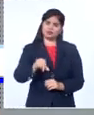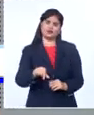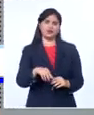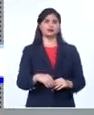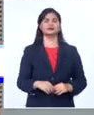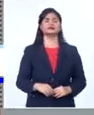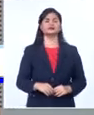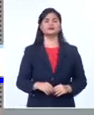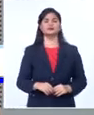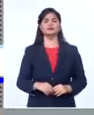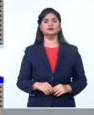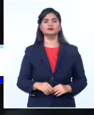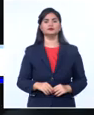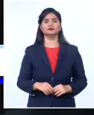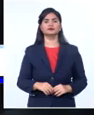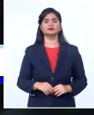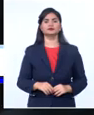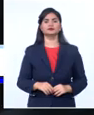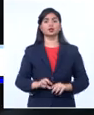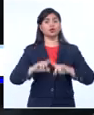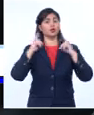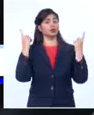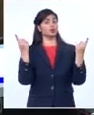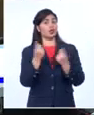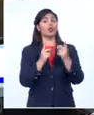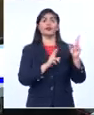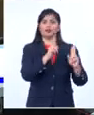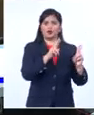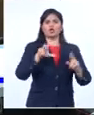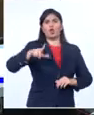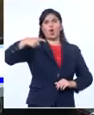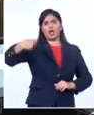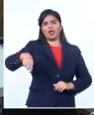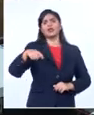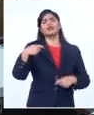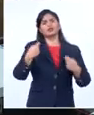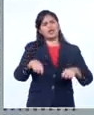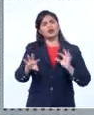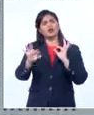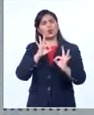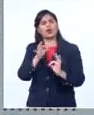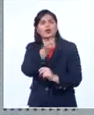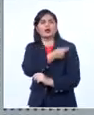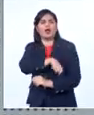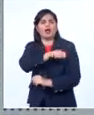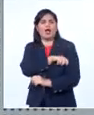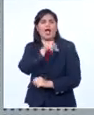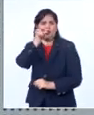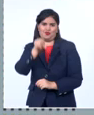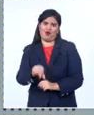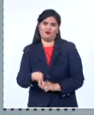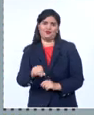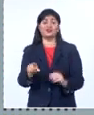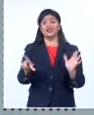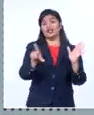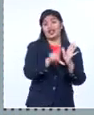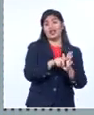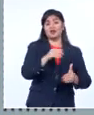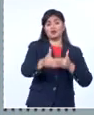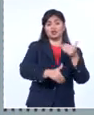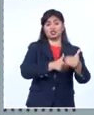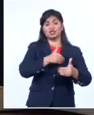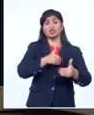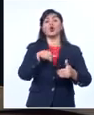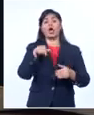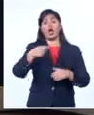ahí, la visualización de que todas las leyes sean garantías y protección del ciudadano. Sobre la ley del proceso penal y ley